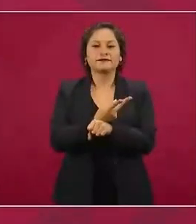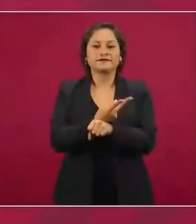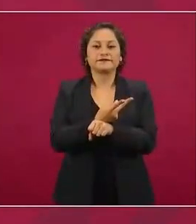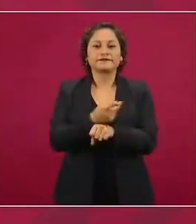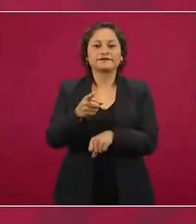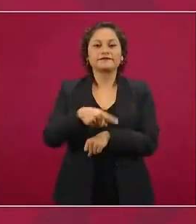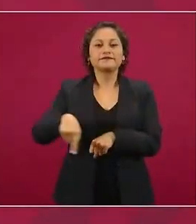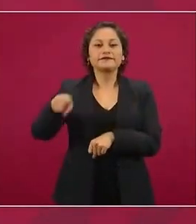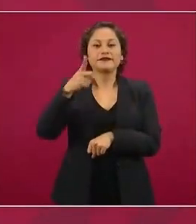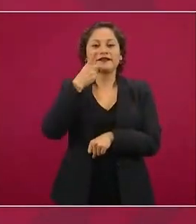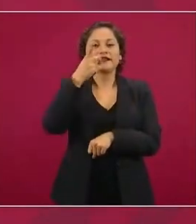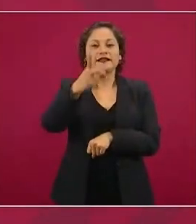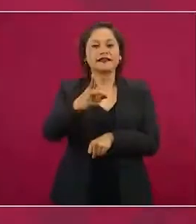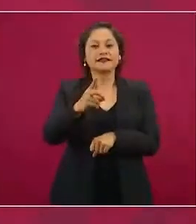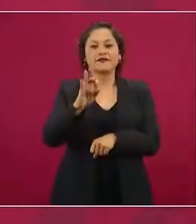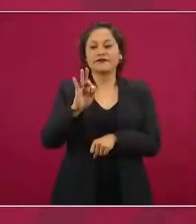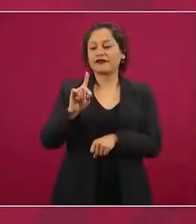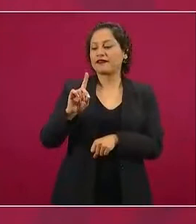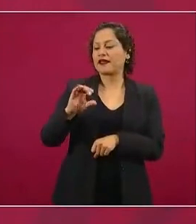los fideicomisos y los fondos,